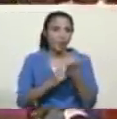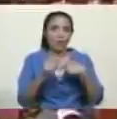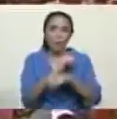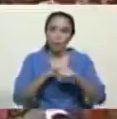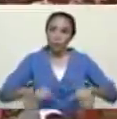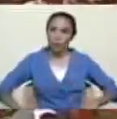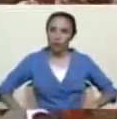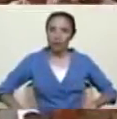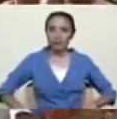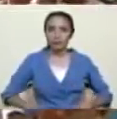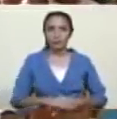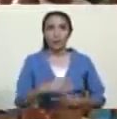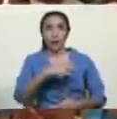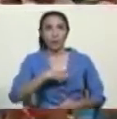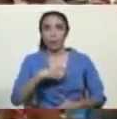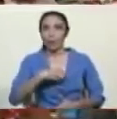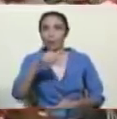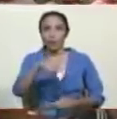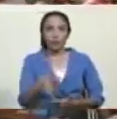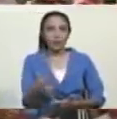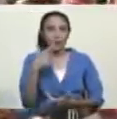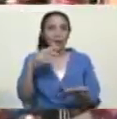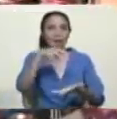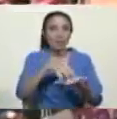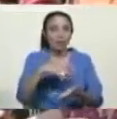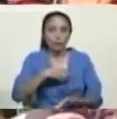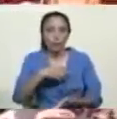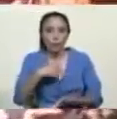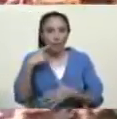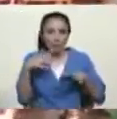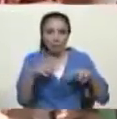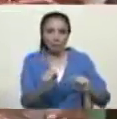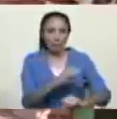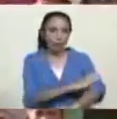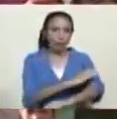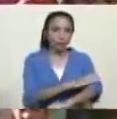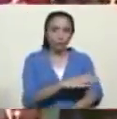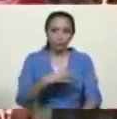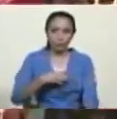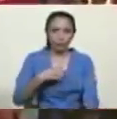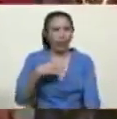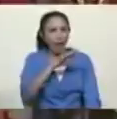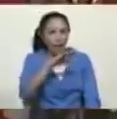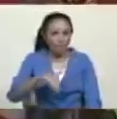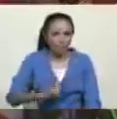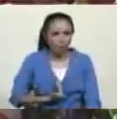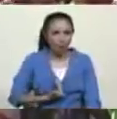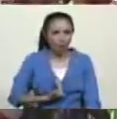No han podido aquí en las elecciones. ¿Y podrán algún día?